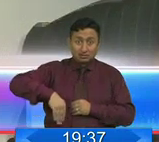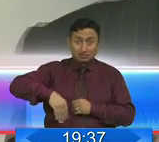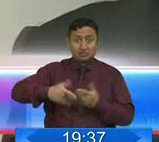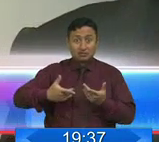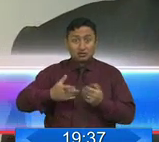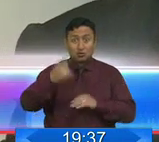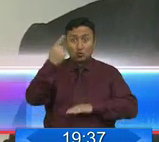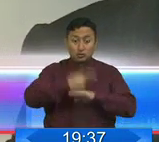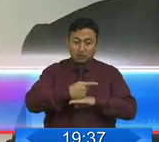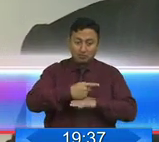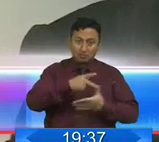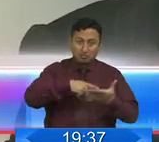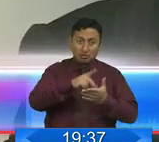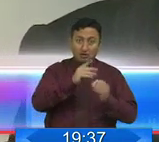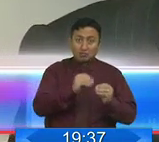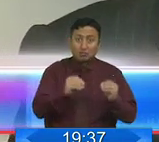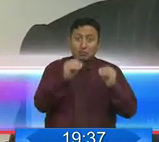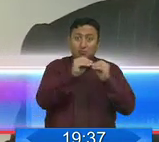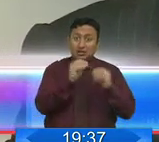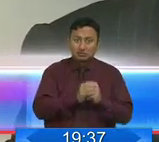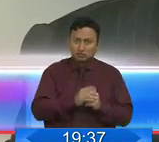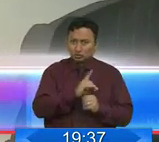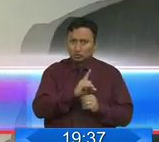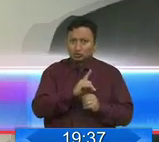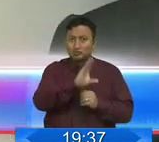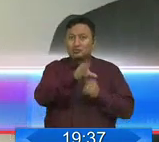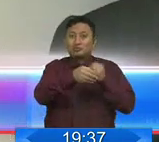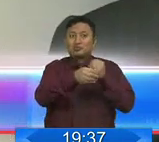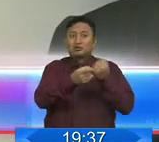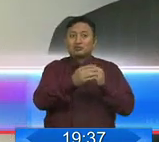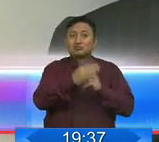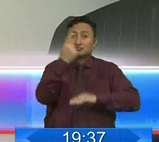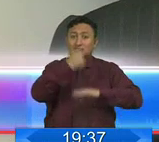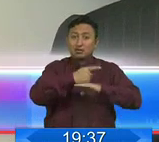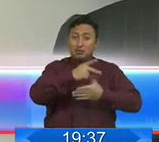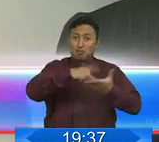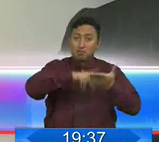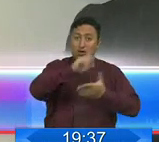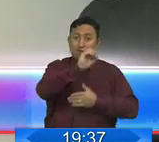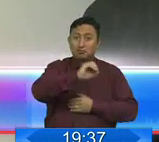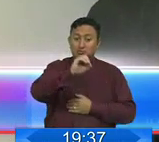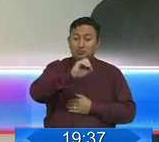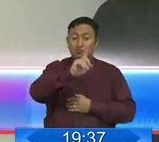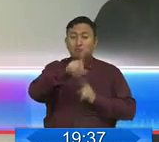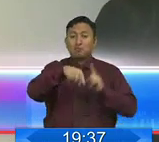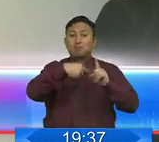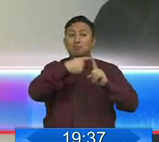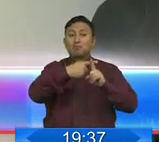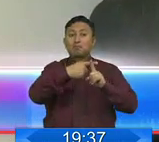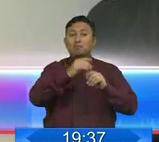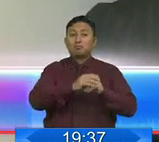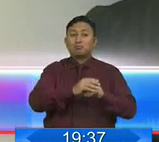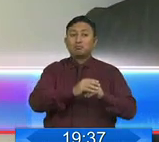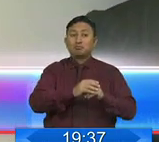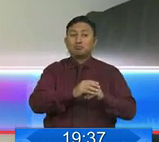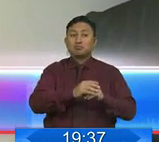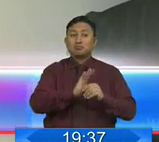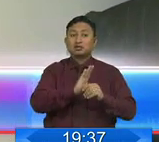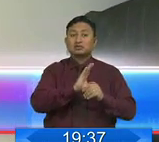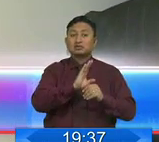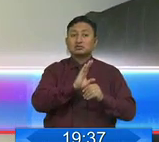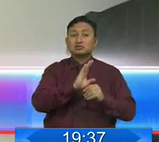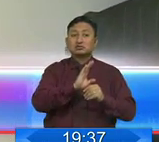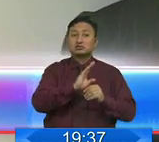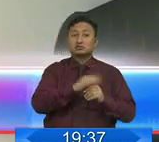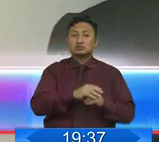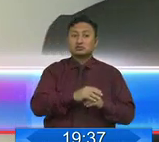día de pago de intereses, sino le significa el día de pago de intereses más la pérdida del periodo de gracia, o